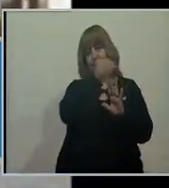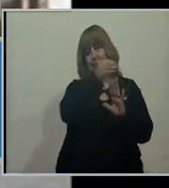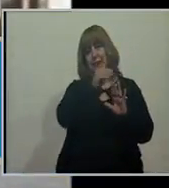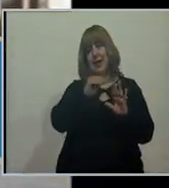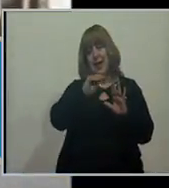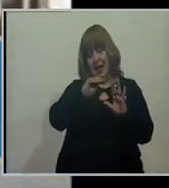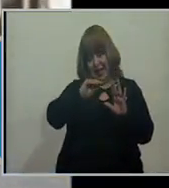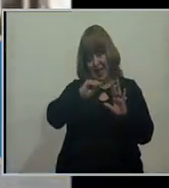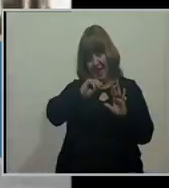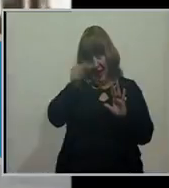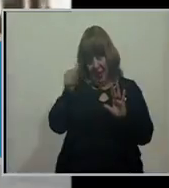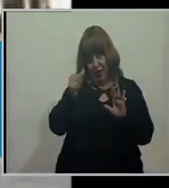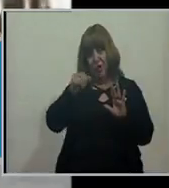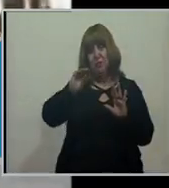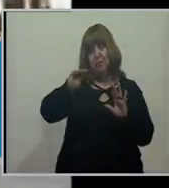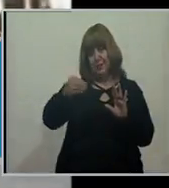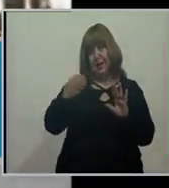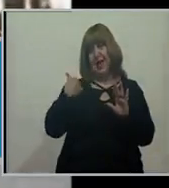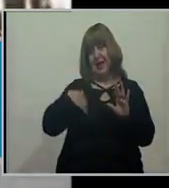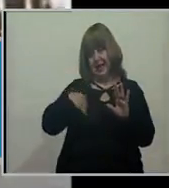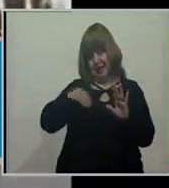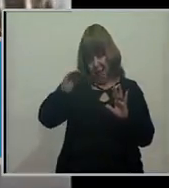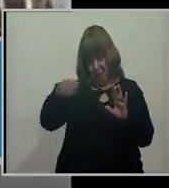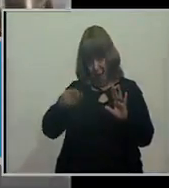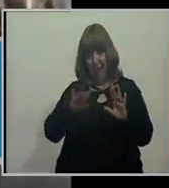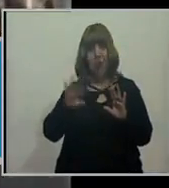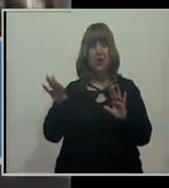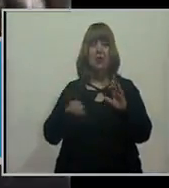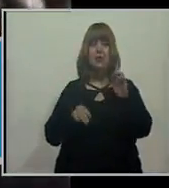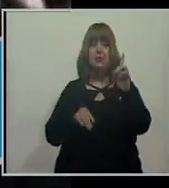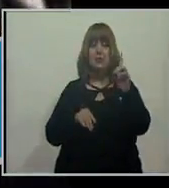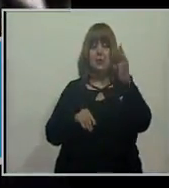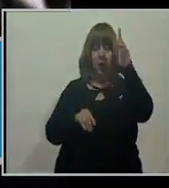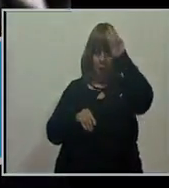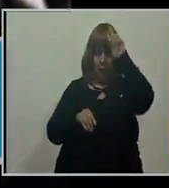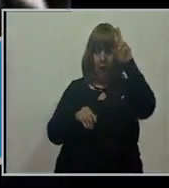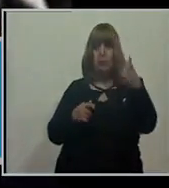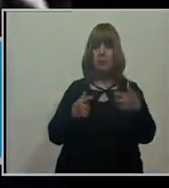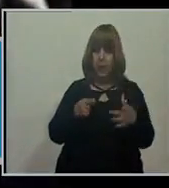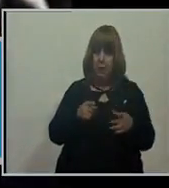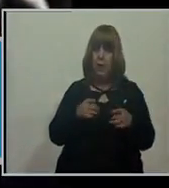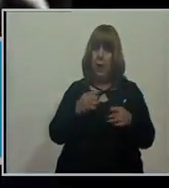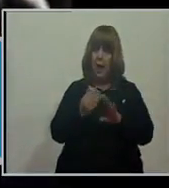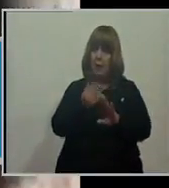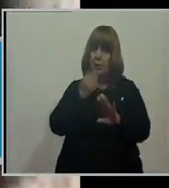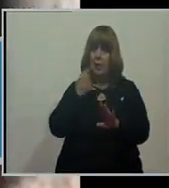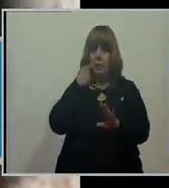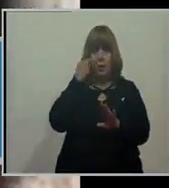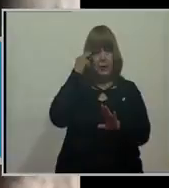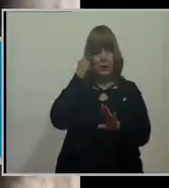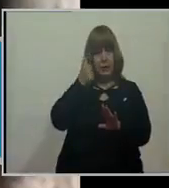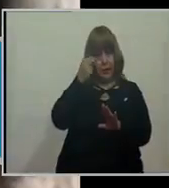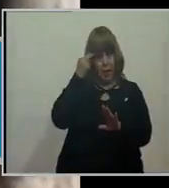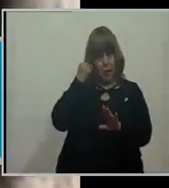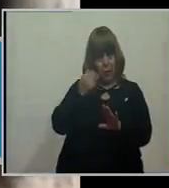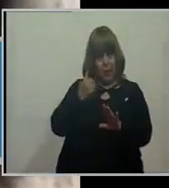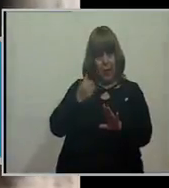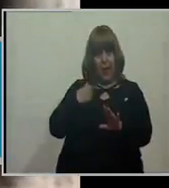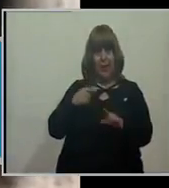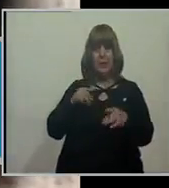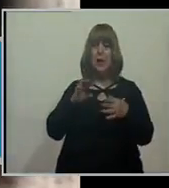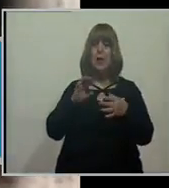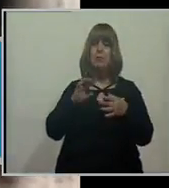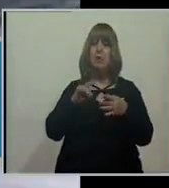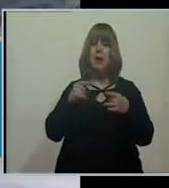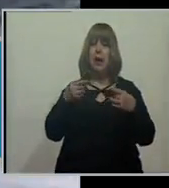y la eliminación de la selección argentina. Hablábamos de cuestiones políticas, también en la previa de 69, las eliminatorias determinaron